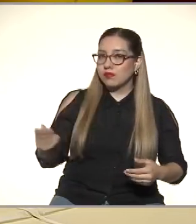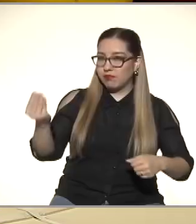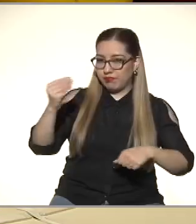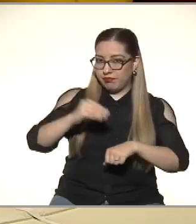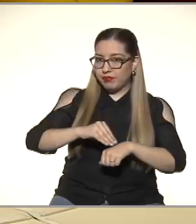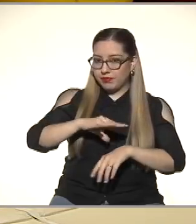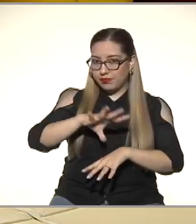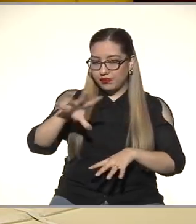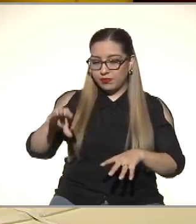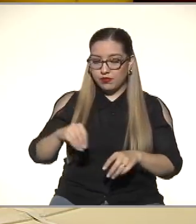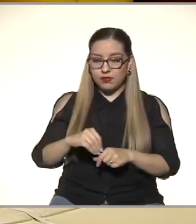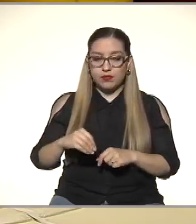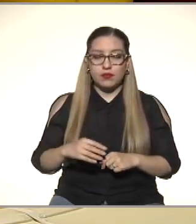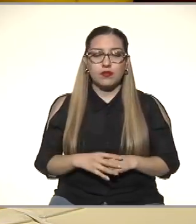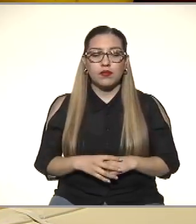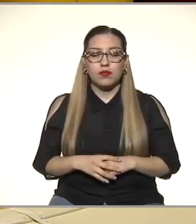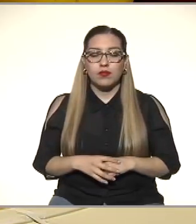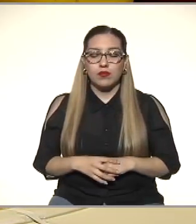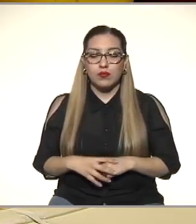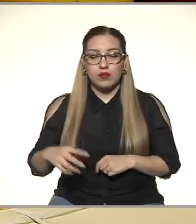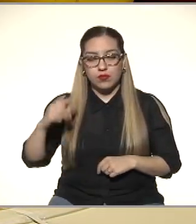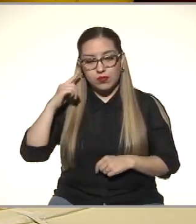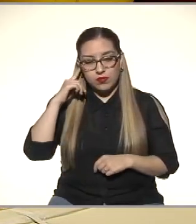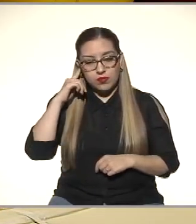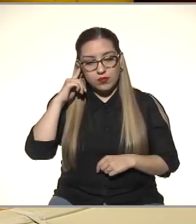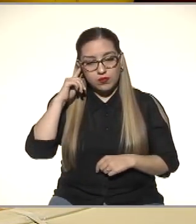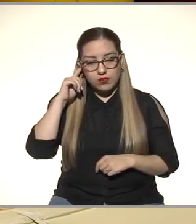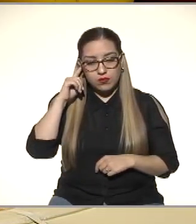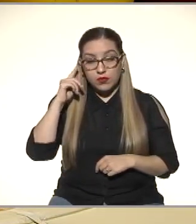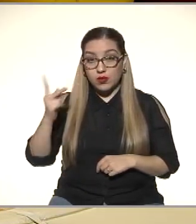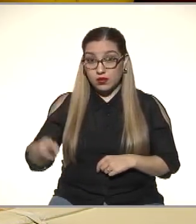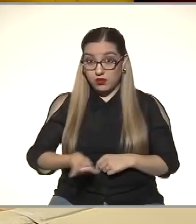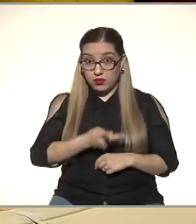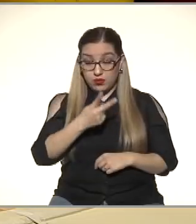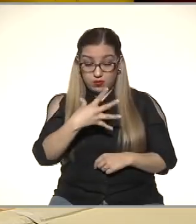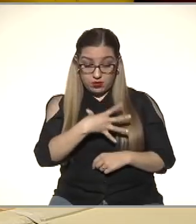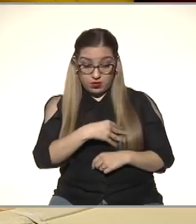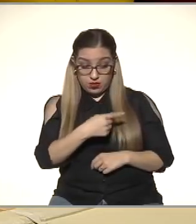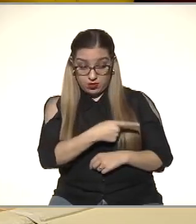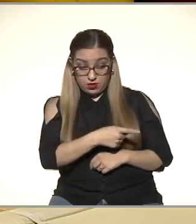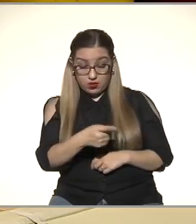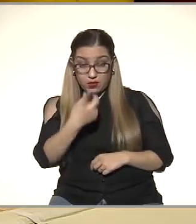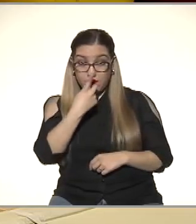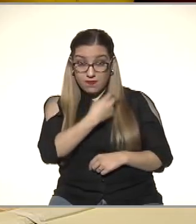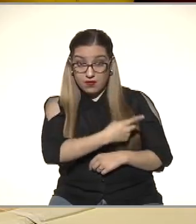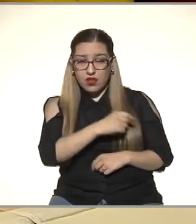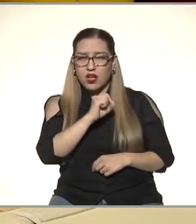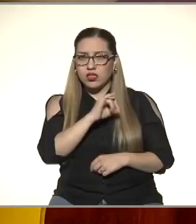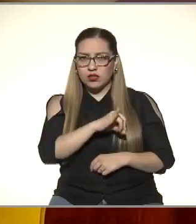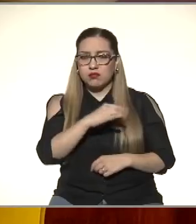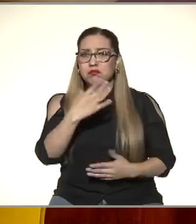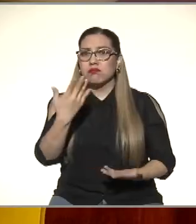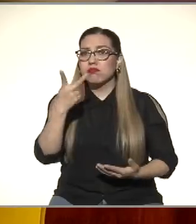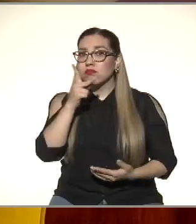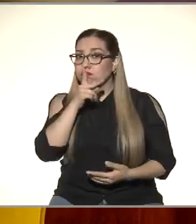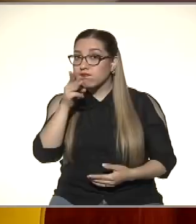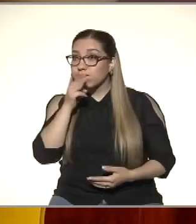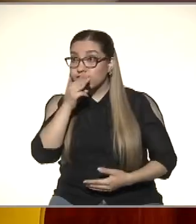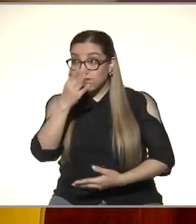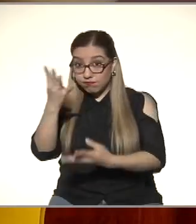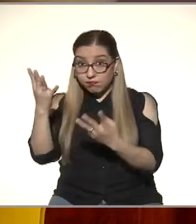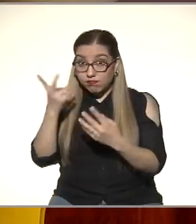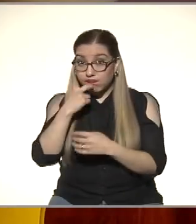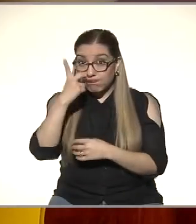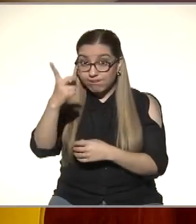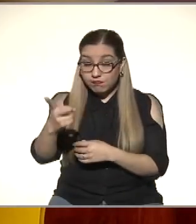de que conteste Eduardo, la pregunta no es solamente si le digo a los hijos, es a quién le digo. Sí. A los hijos, Claro. a los padres, a los